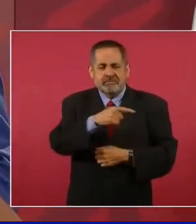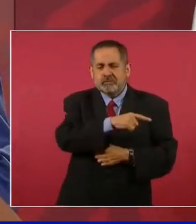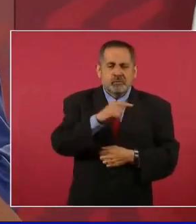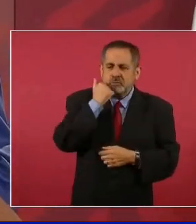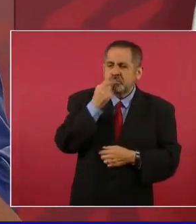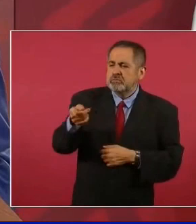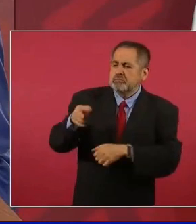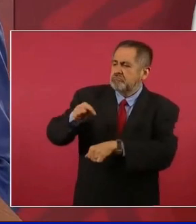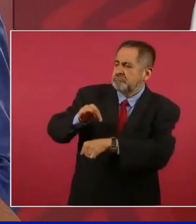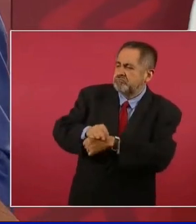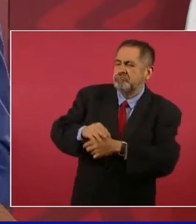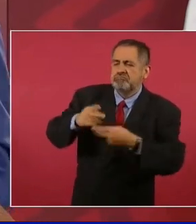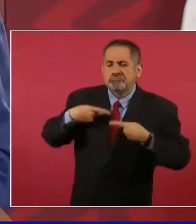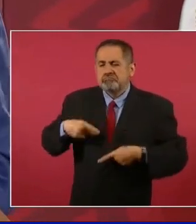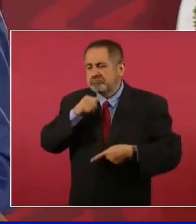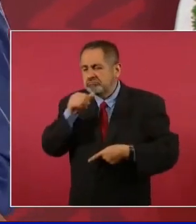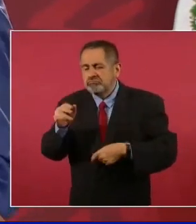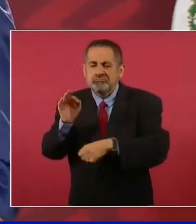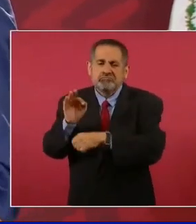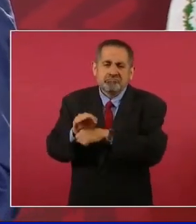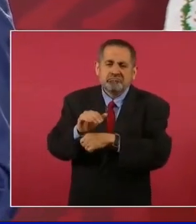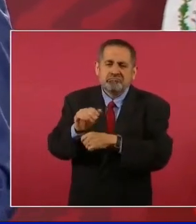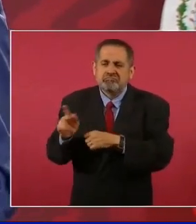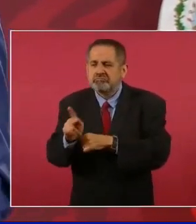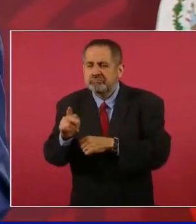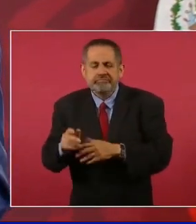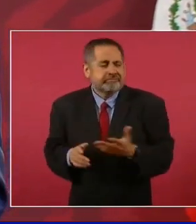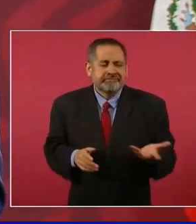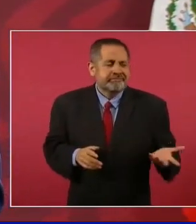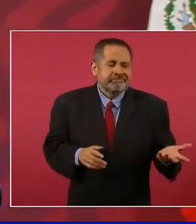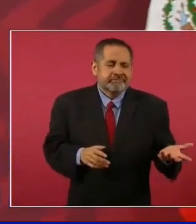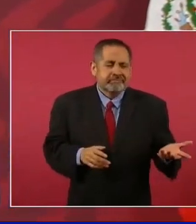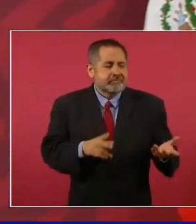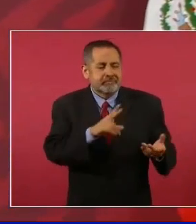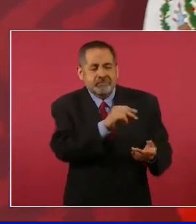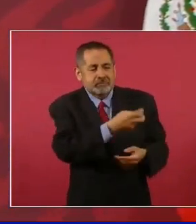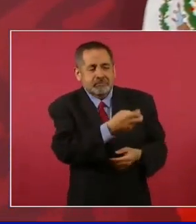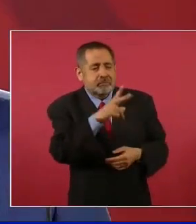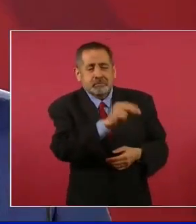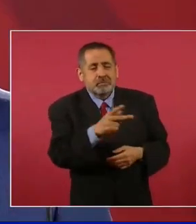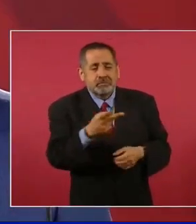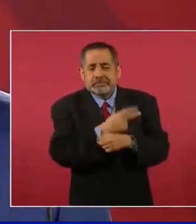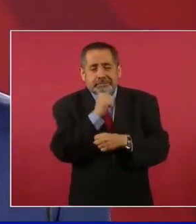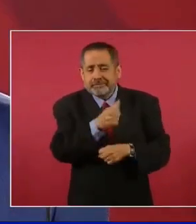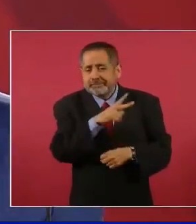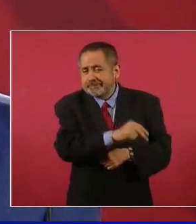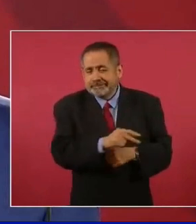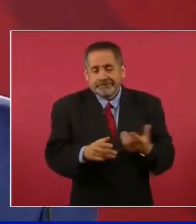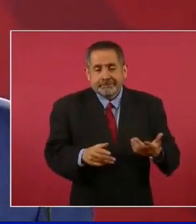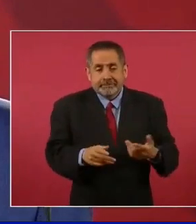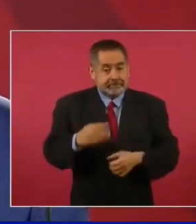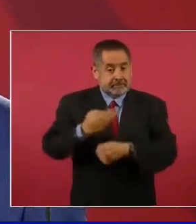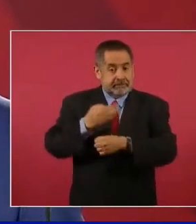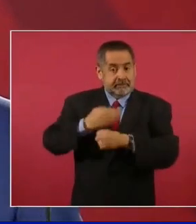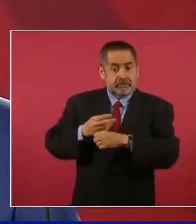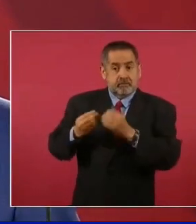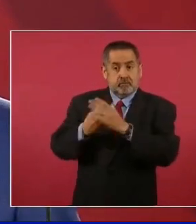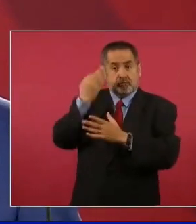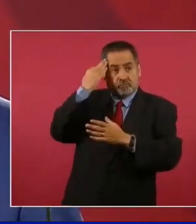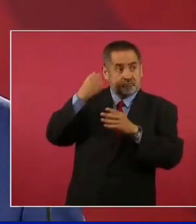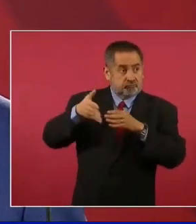patria, leal al pueblo. Pues no lo van a lograr, porque además en esta nueva etapa